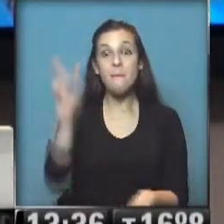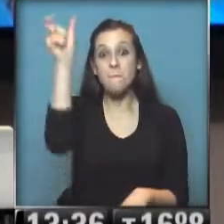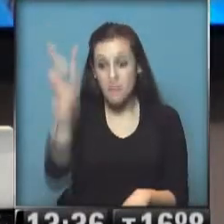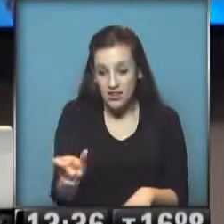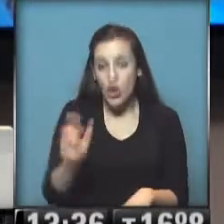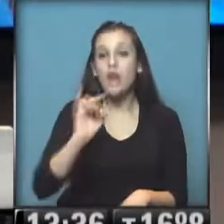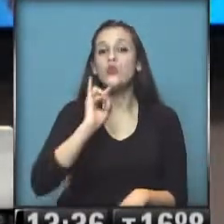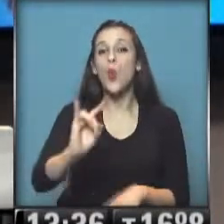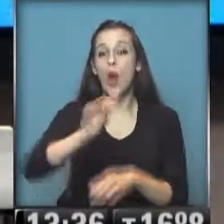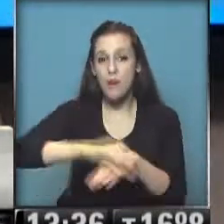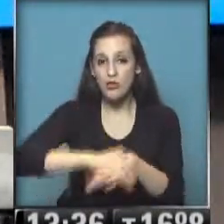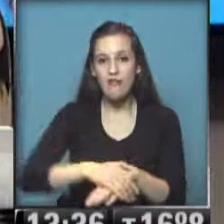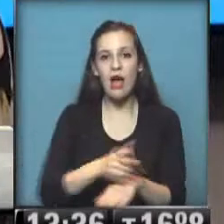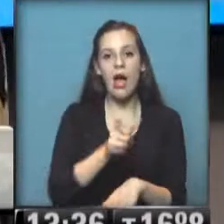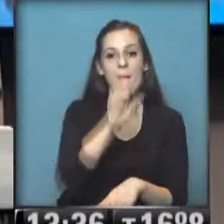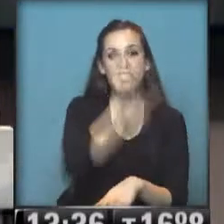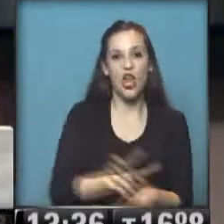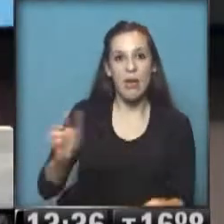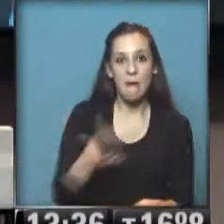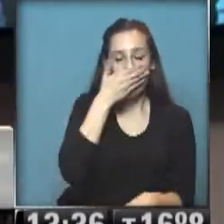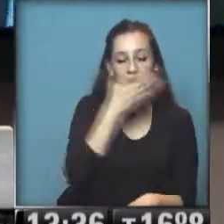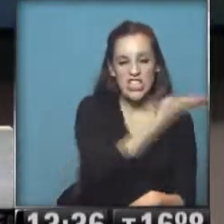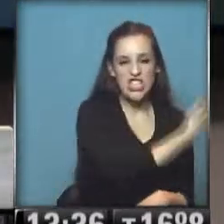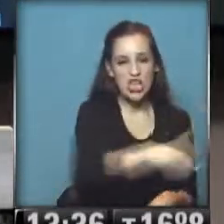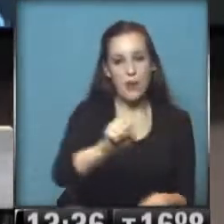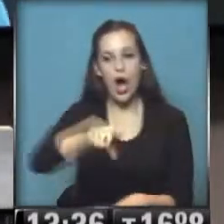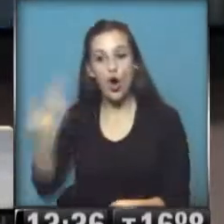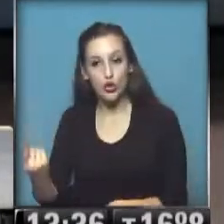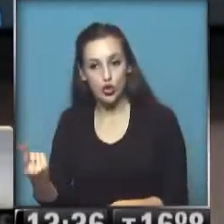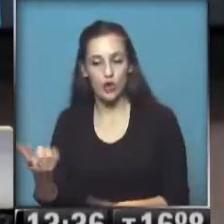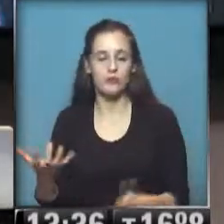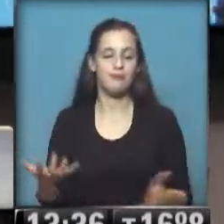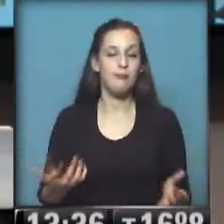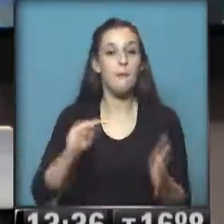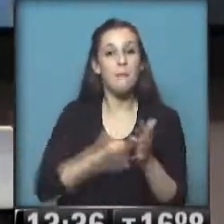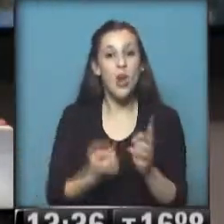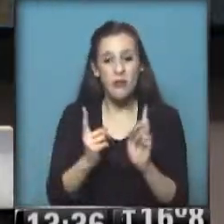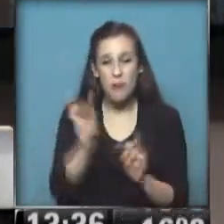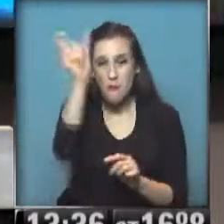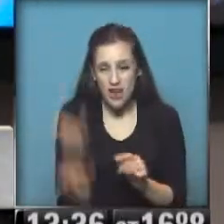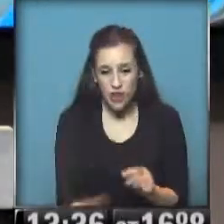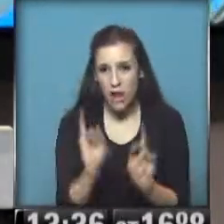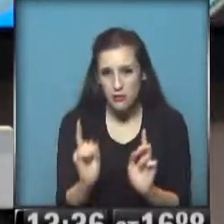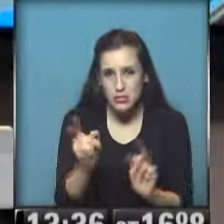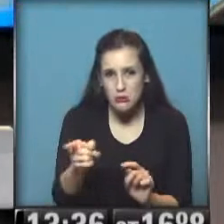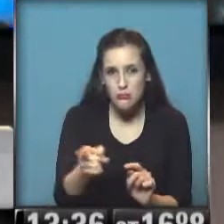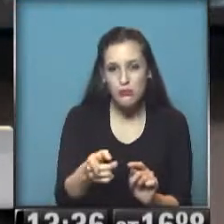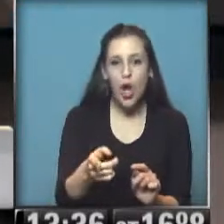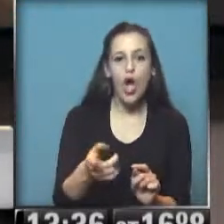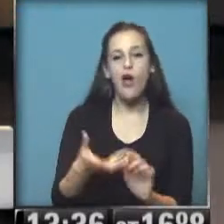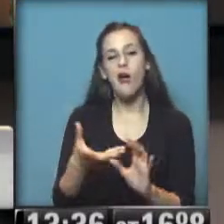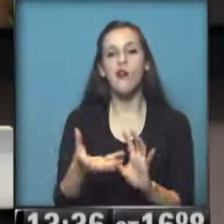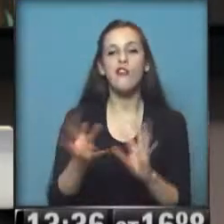trasladada un lugar al otro y de quien la recibe pero después de ese pequeño eslabón de quién es uno diría son perejiles